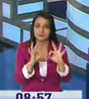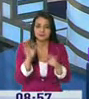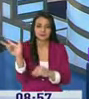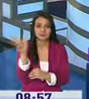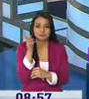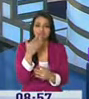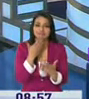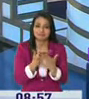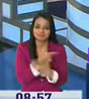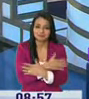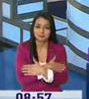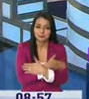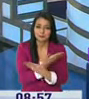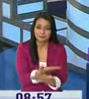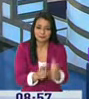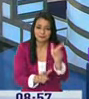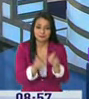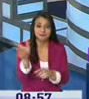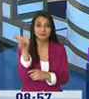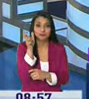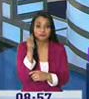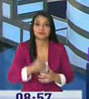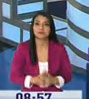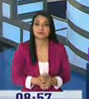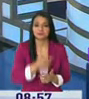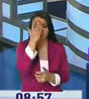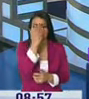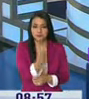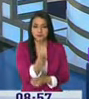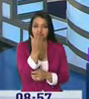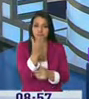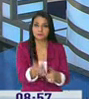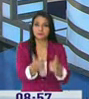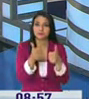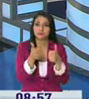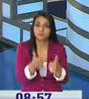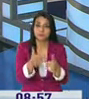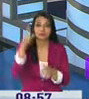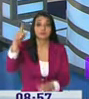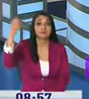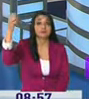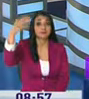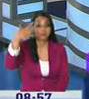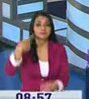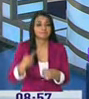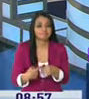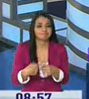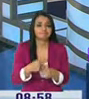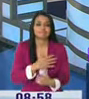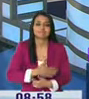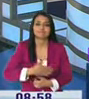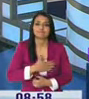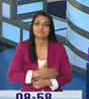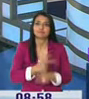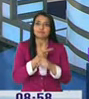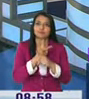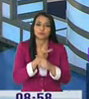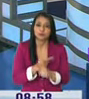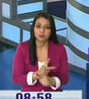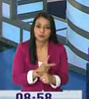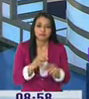abrazo fuerte para nuestros radioescuchas. Desearles una buena mañana de gran sol aquí en la capital. Así que, por favor, póngase